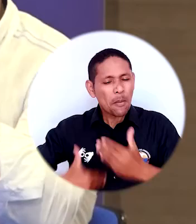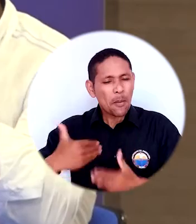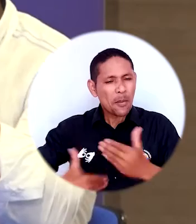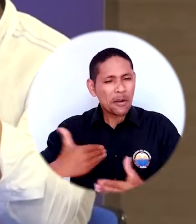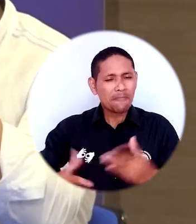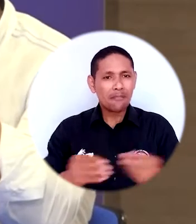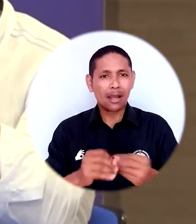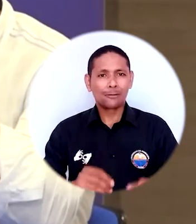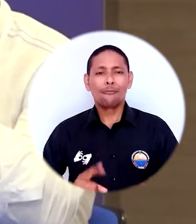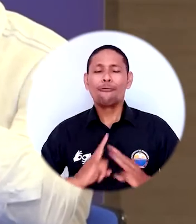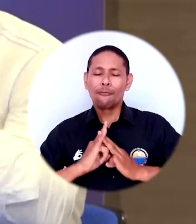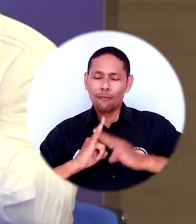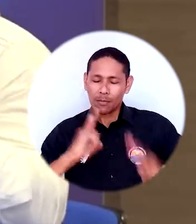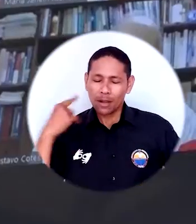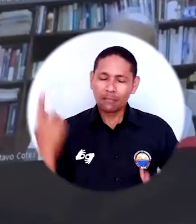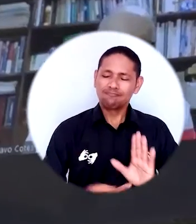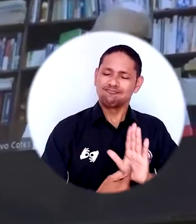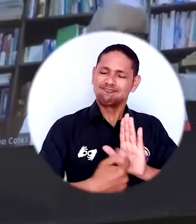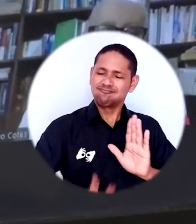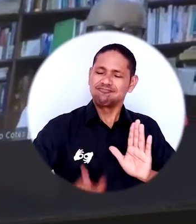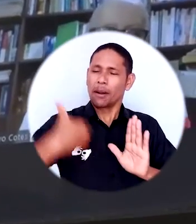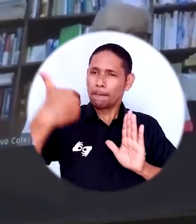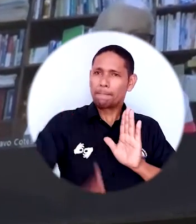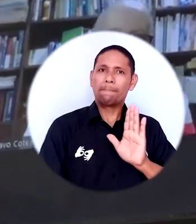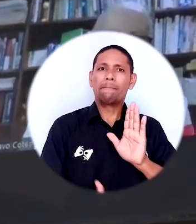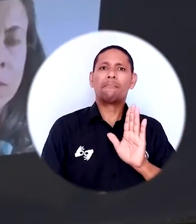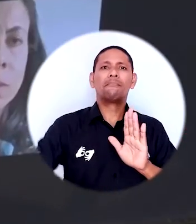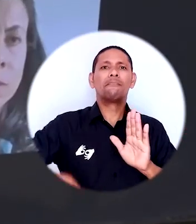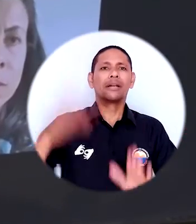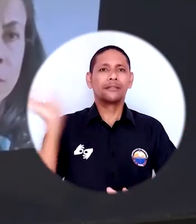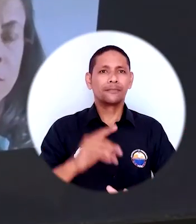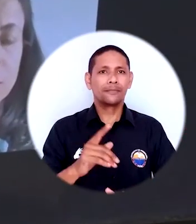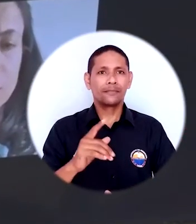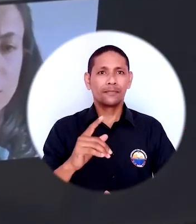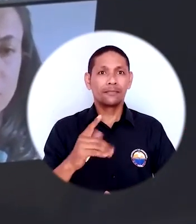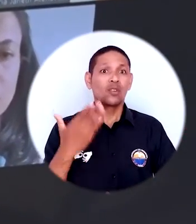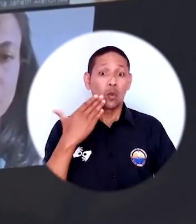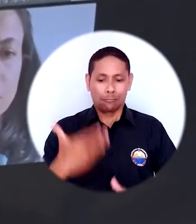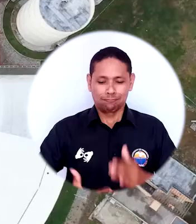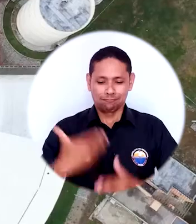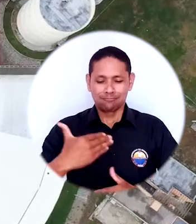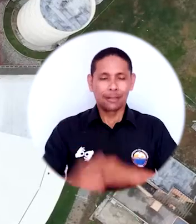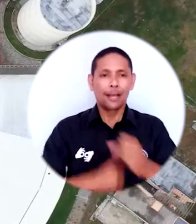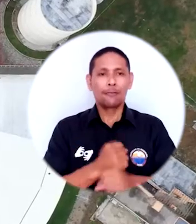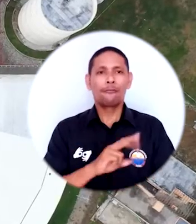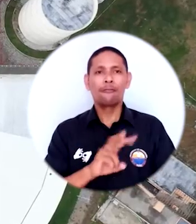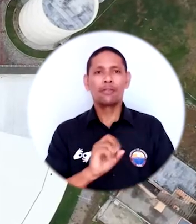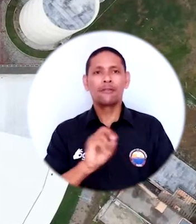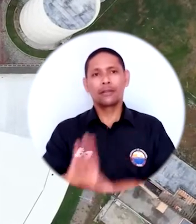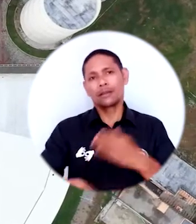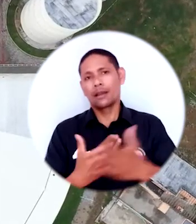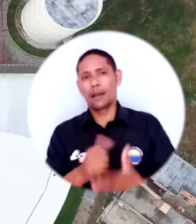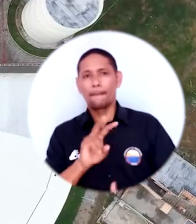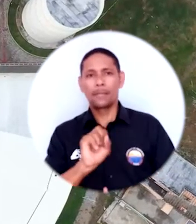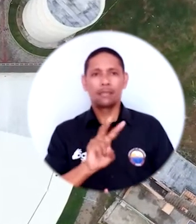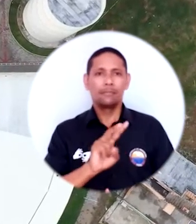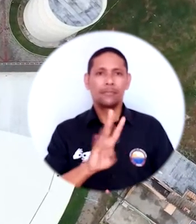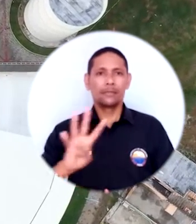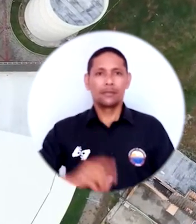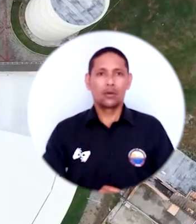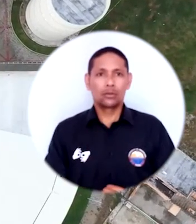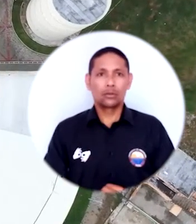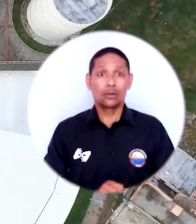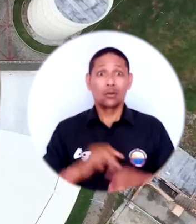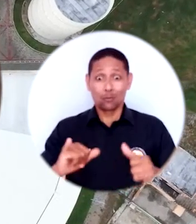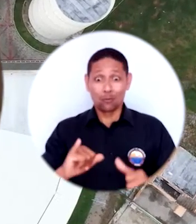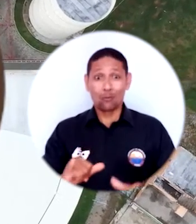universidad nos siga llenando de satisfacciones. Acto con el que se pone en marcha el Plan de Gobierno 2020-2024 por una universidad